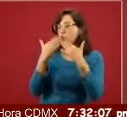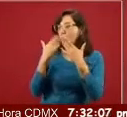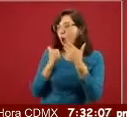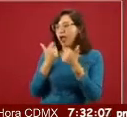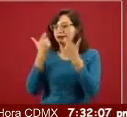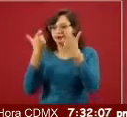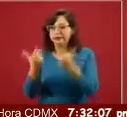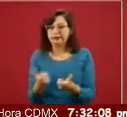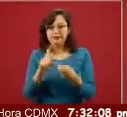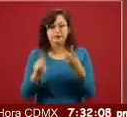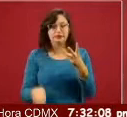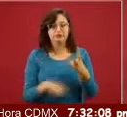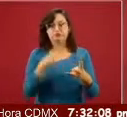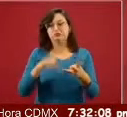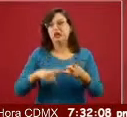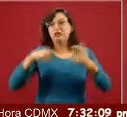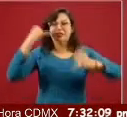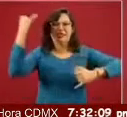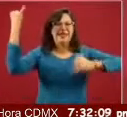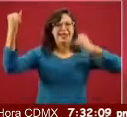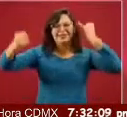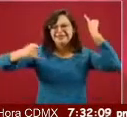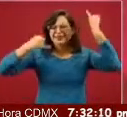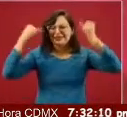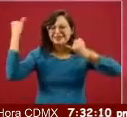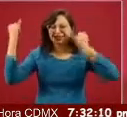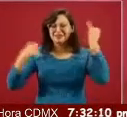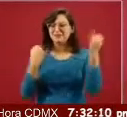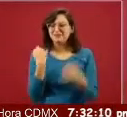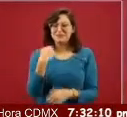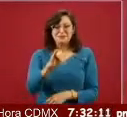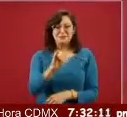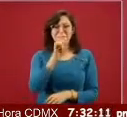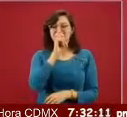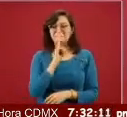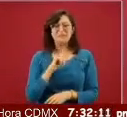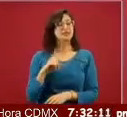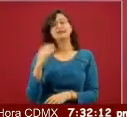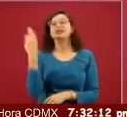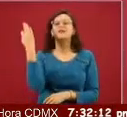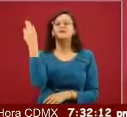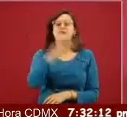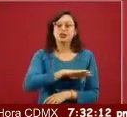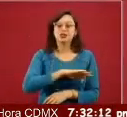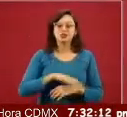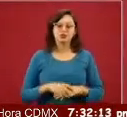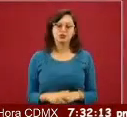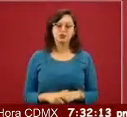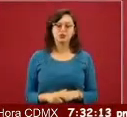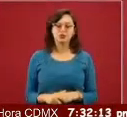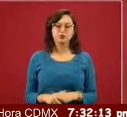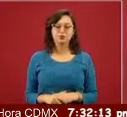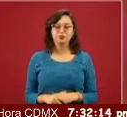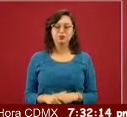dice que por cualquier otra razón. Todo eso es absurdo, es falso. Si acabamos